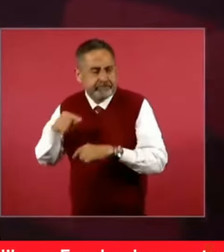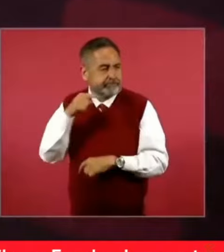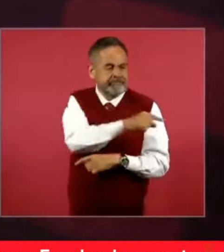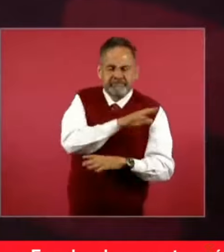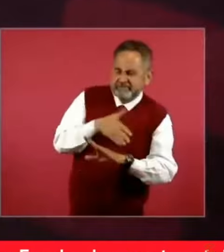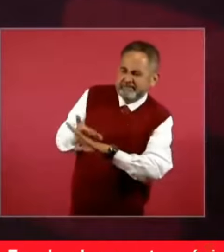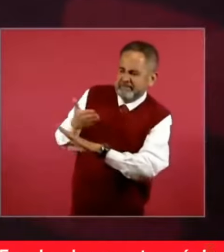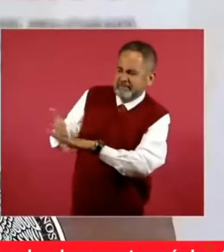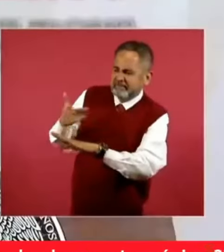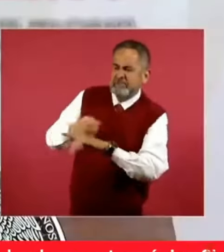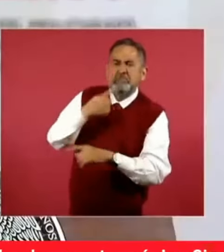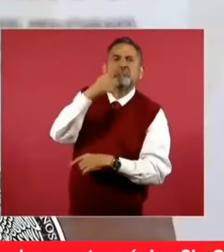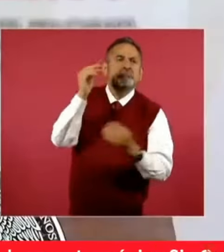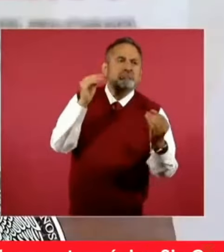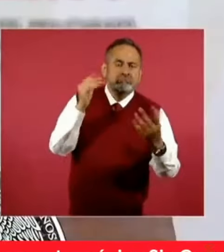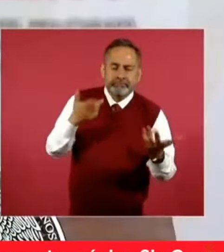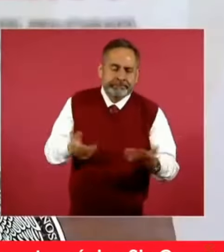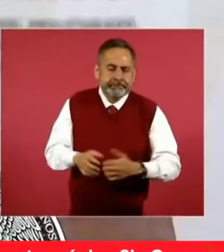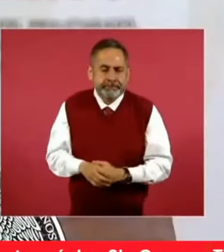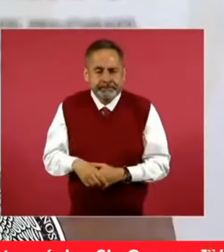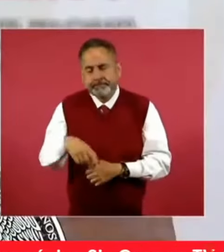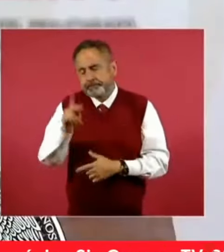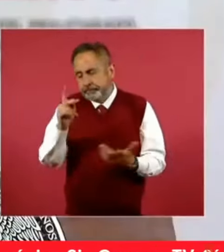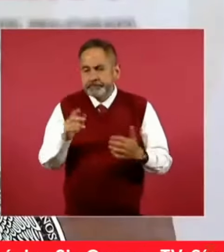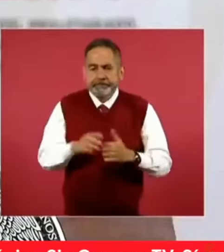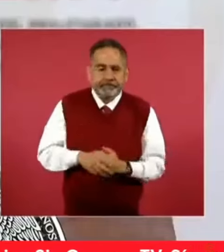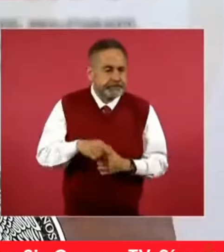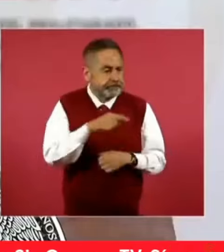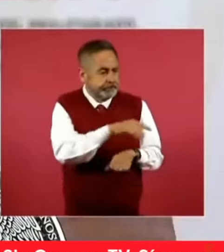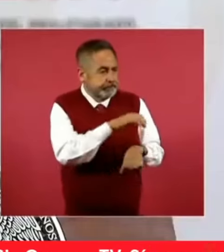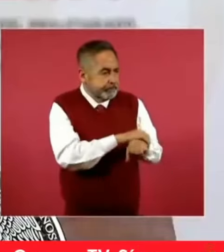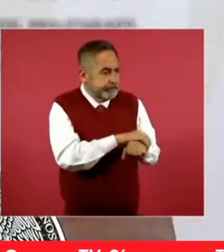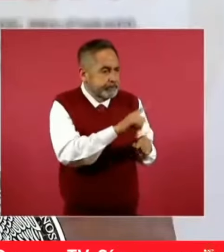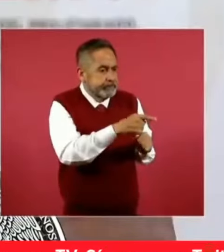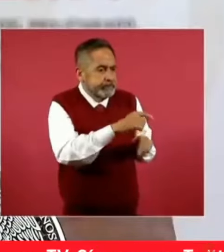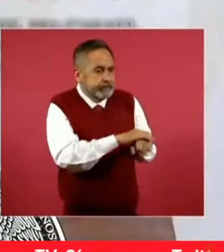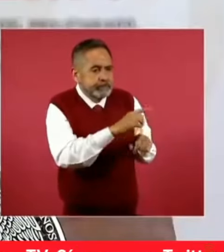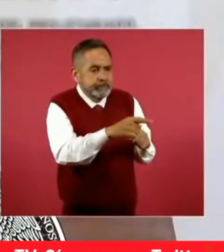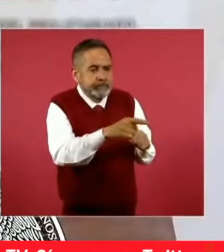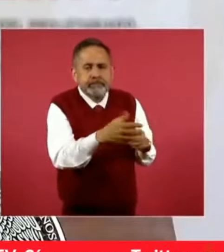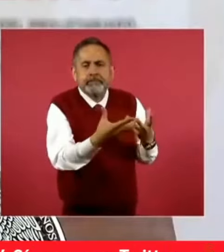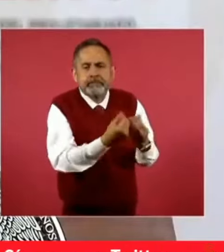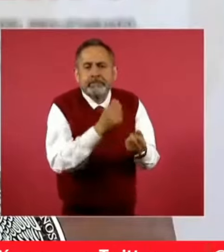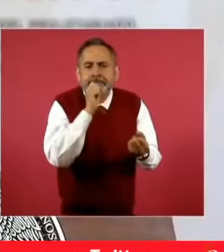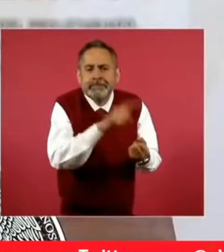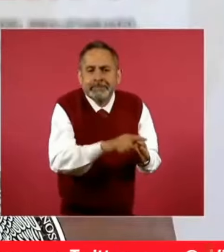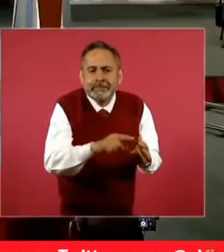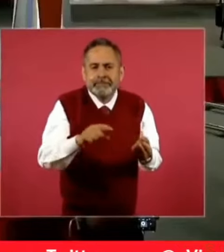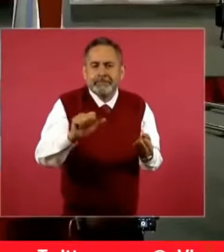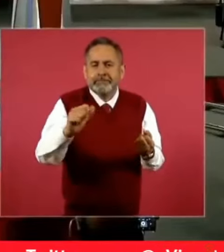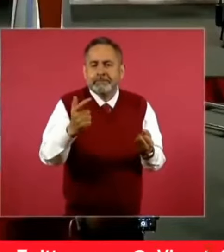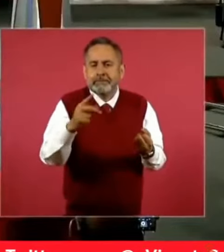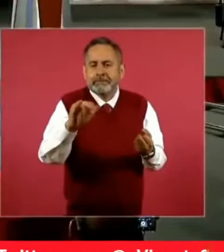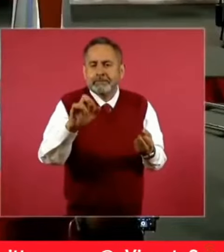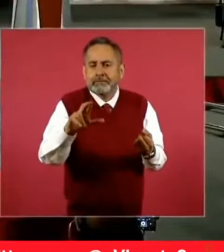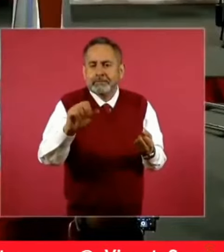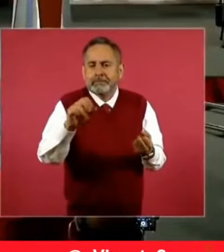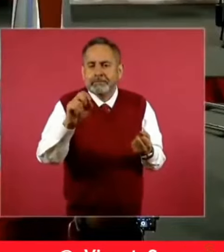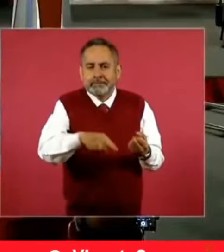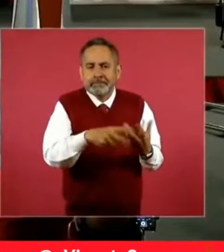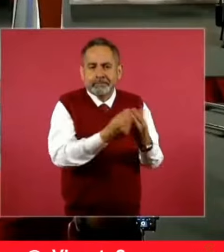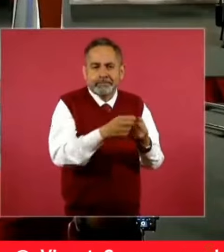López Obrador. Pero miren, amigos y amigos y amigos, Héctor Aguilar Camín con su Nexo Sociedad